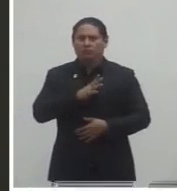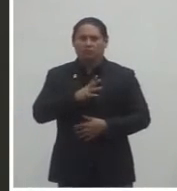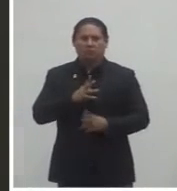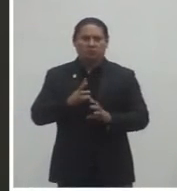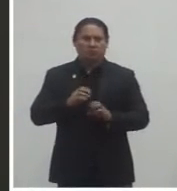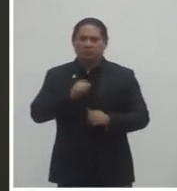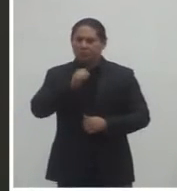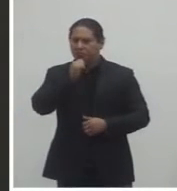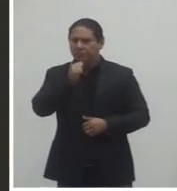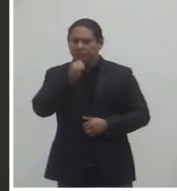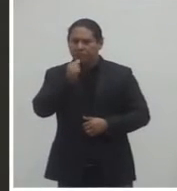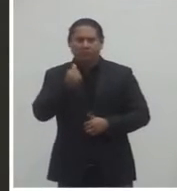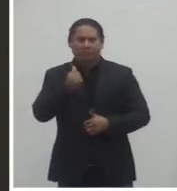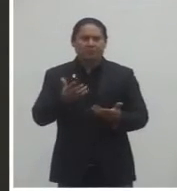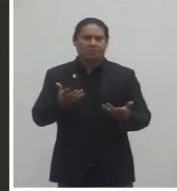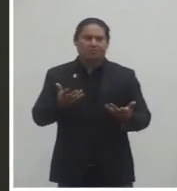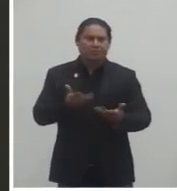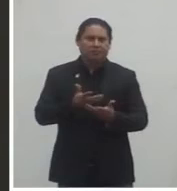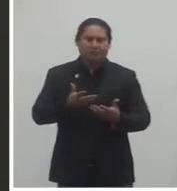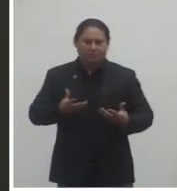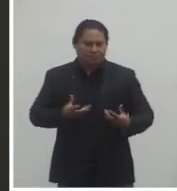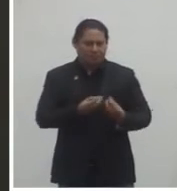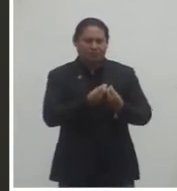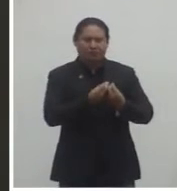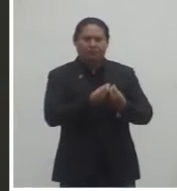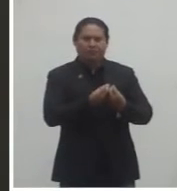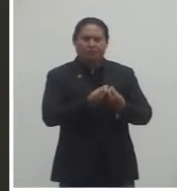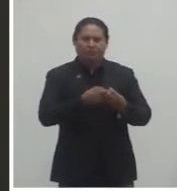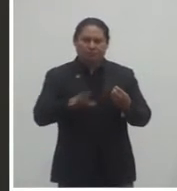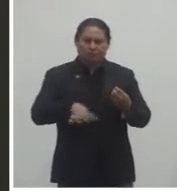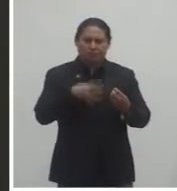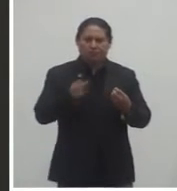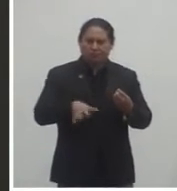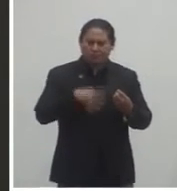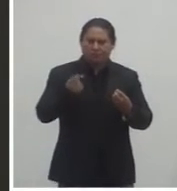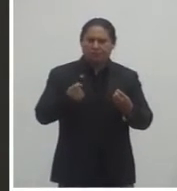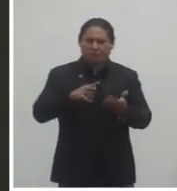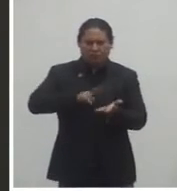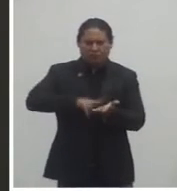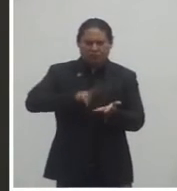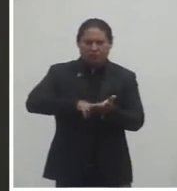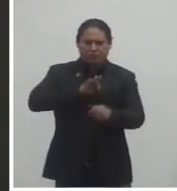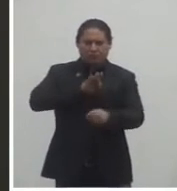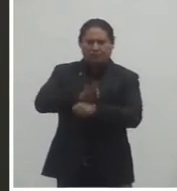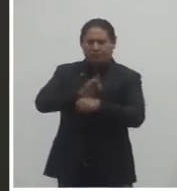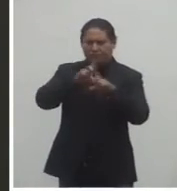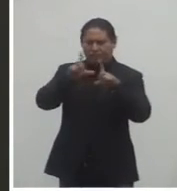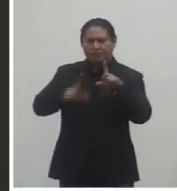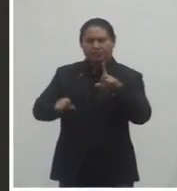regateo a la hora de sumar fuerzas para defender los valores de la República,